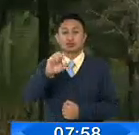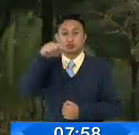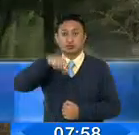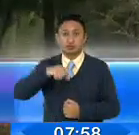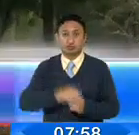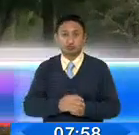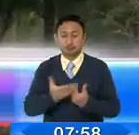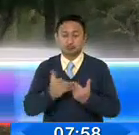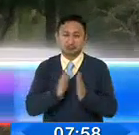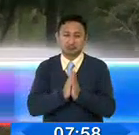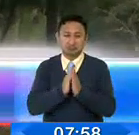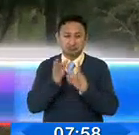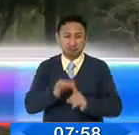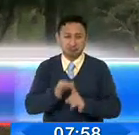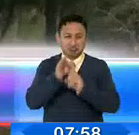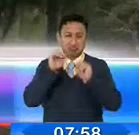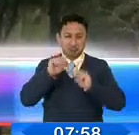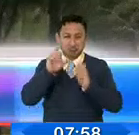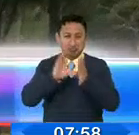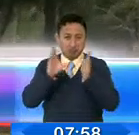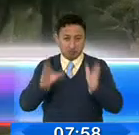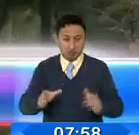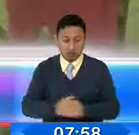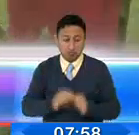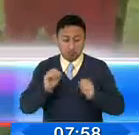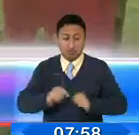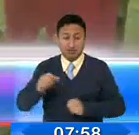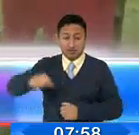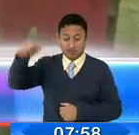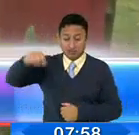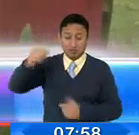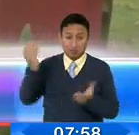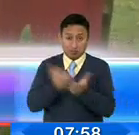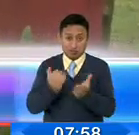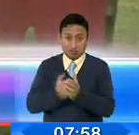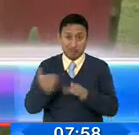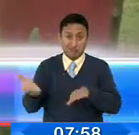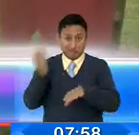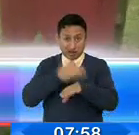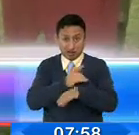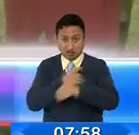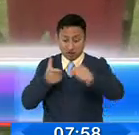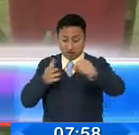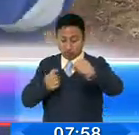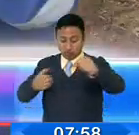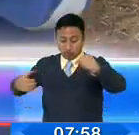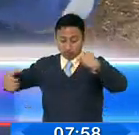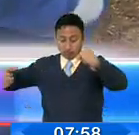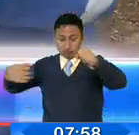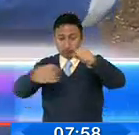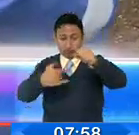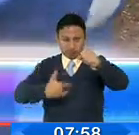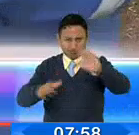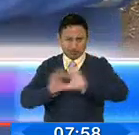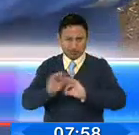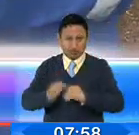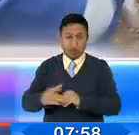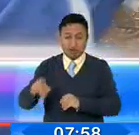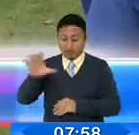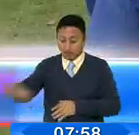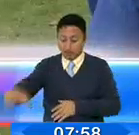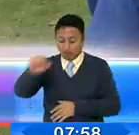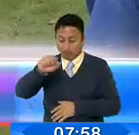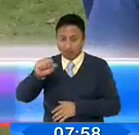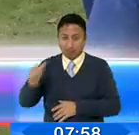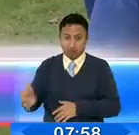un pedido especial a la ciudadanía para que desinfecten las bolsas de basura para evitar que quienes manipulan los desechos se contagien.